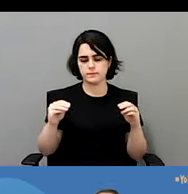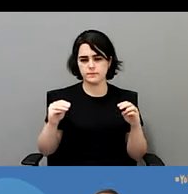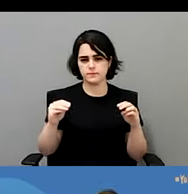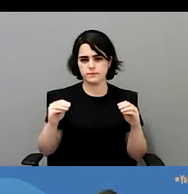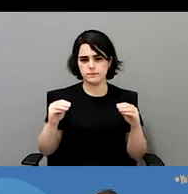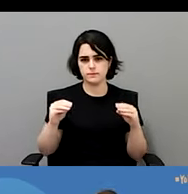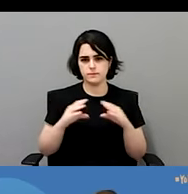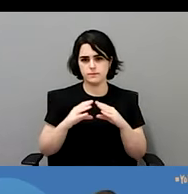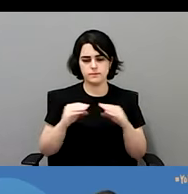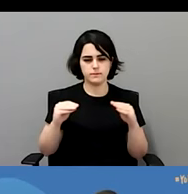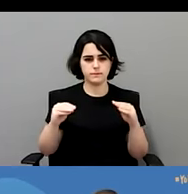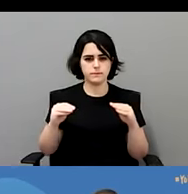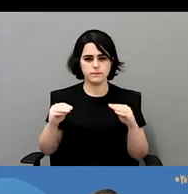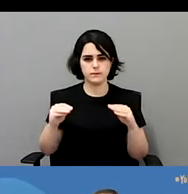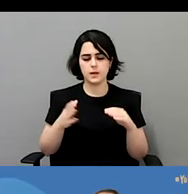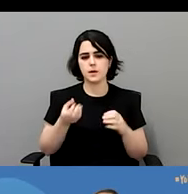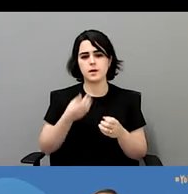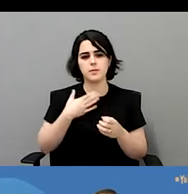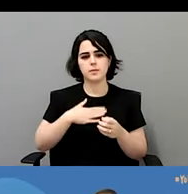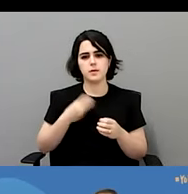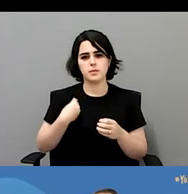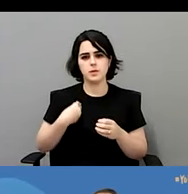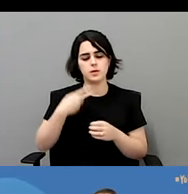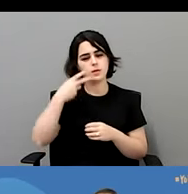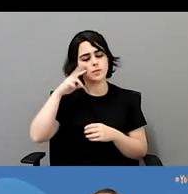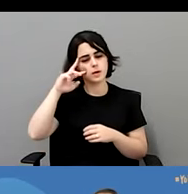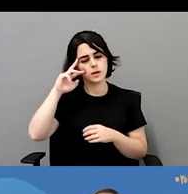contaba su experiencia como